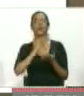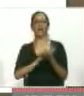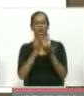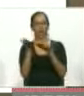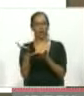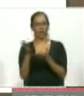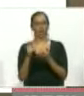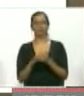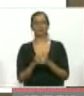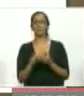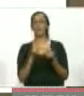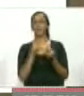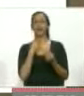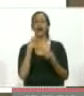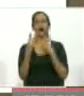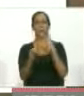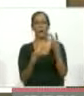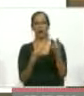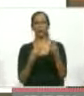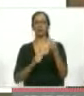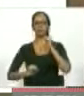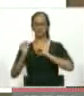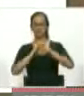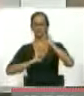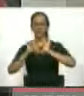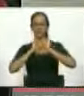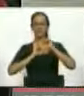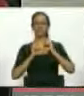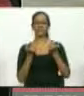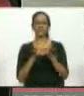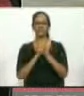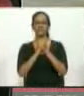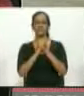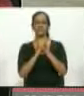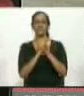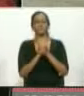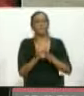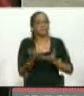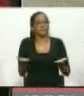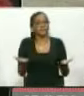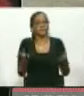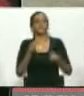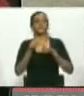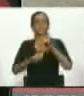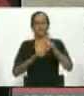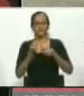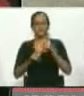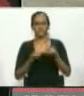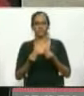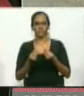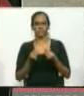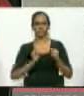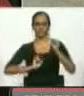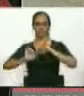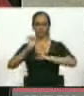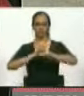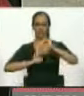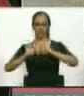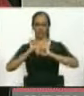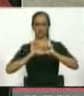muchas voces también salen en defensa de este compañero que bueno que hace parte de esa defensa a ultranza